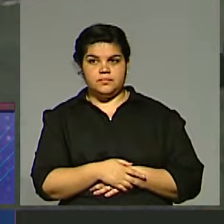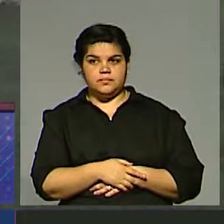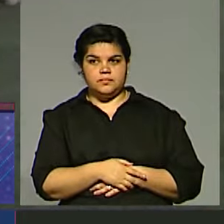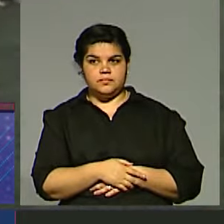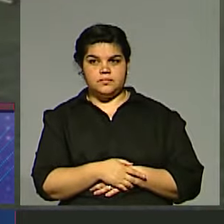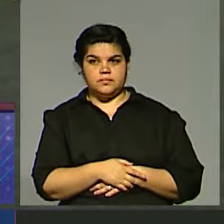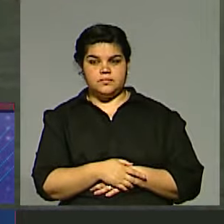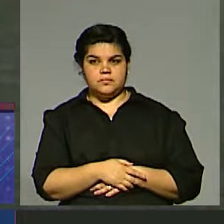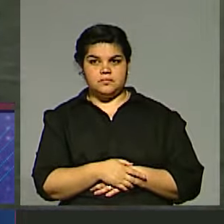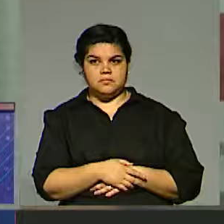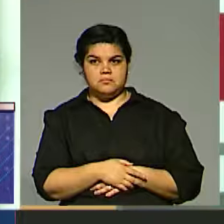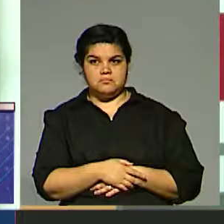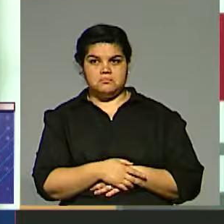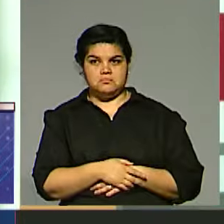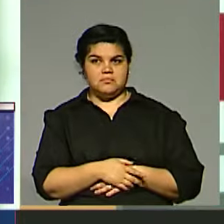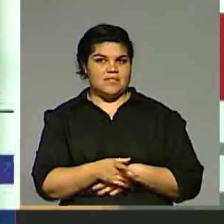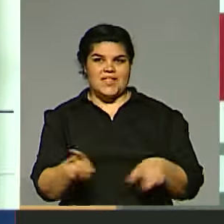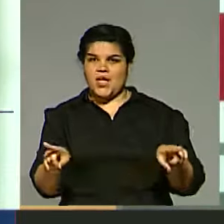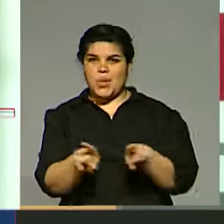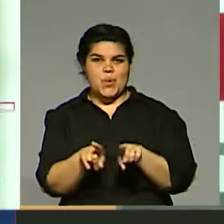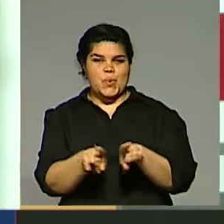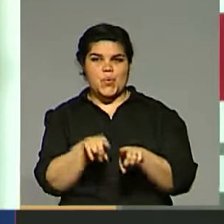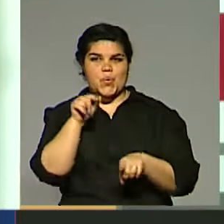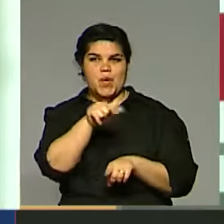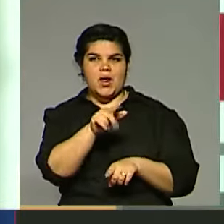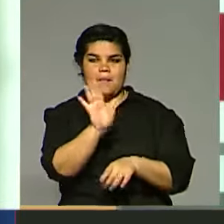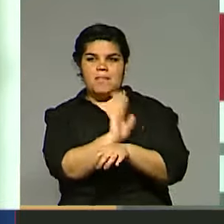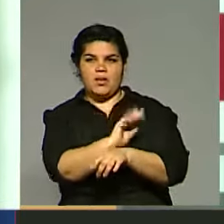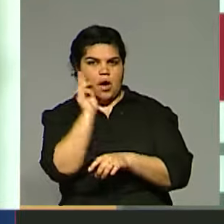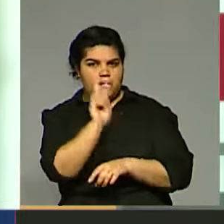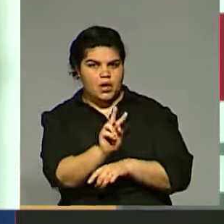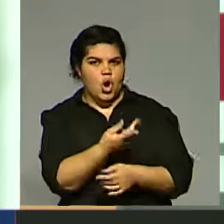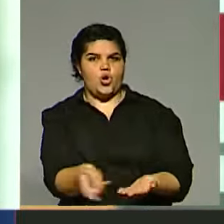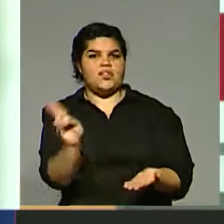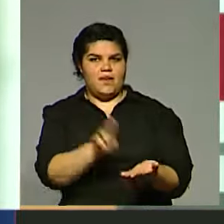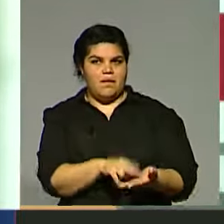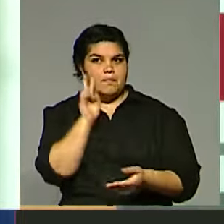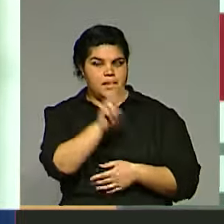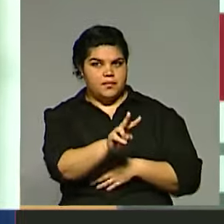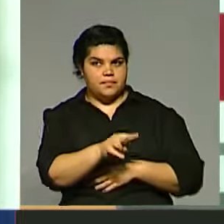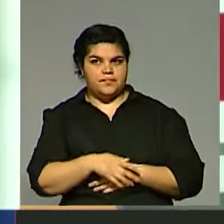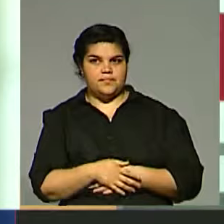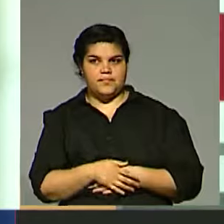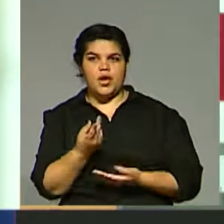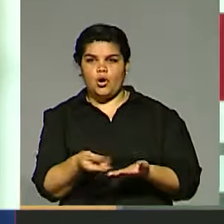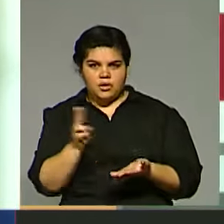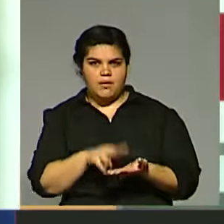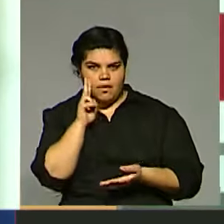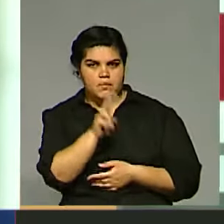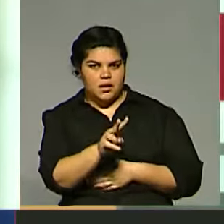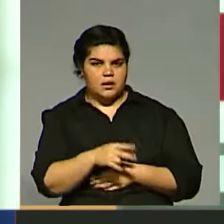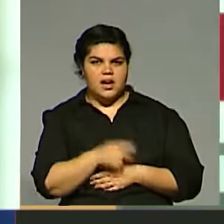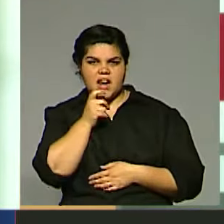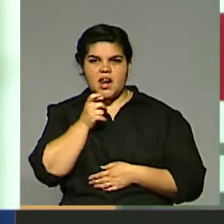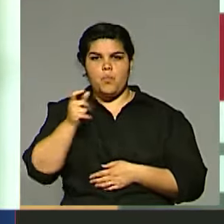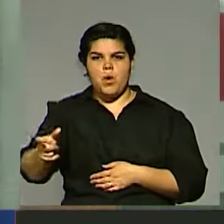A los 300, ¿no? A la película conocida. ¿Podemos repetirlo? Lo quiero ver a los espartanos de vuelta. Mírenlo. Miren lo que hicieron en respuesta